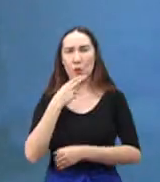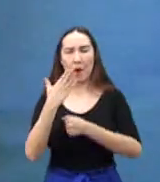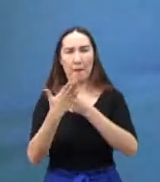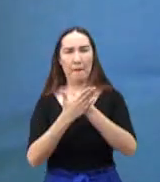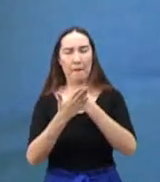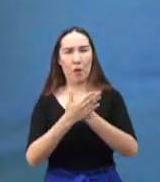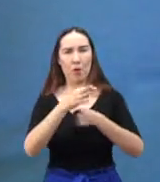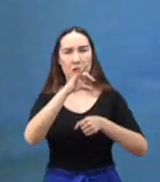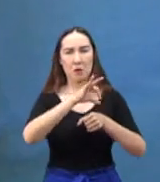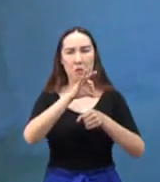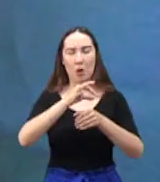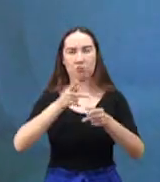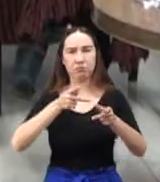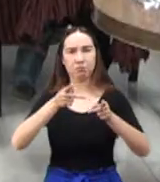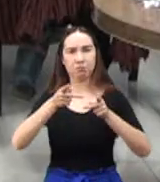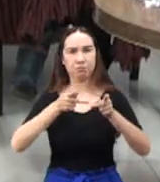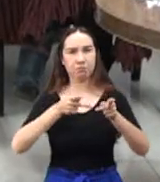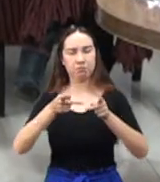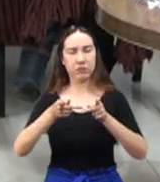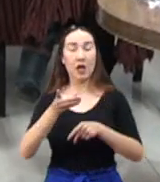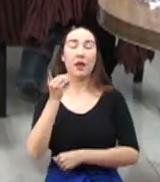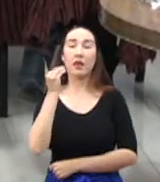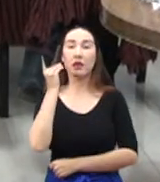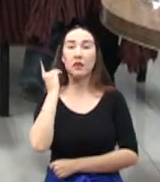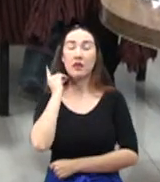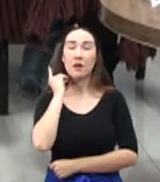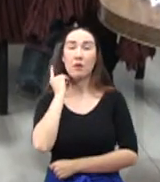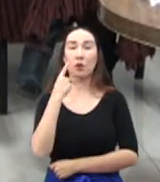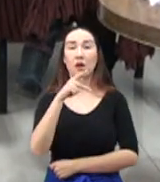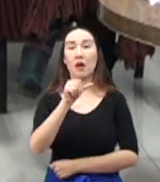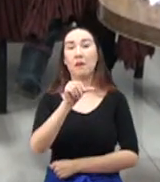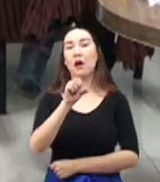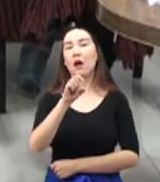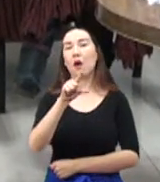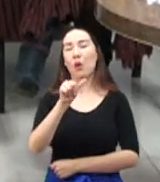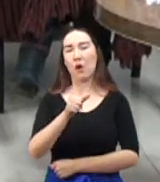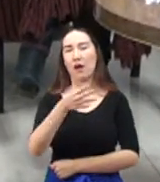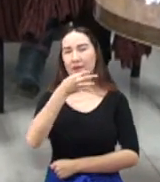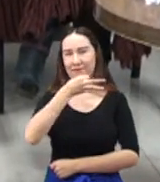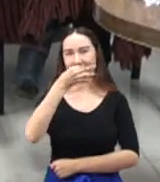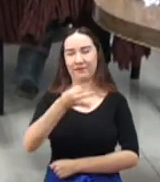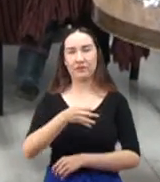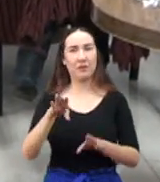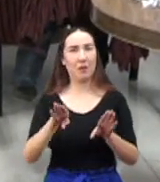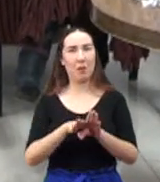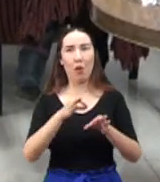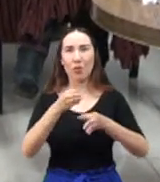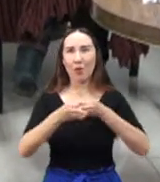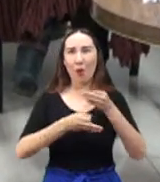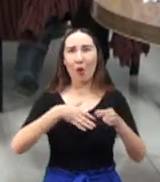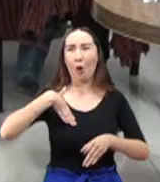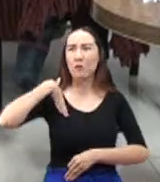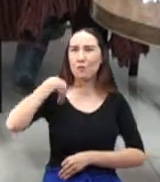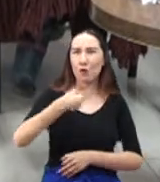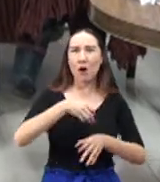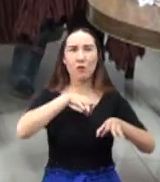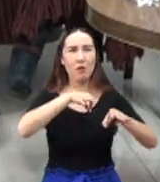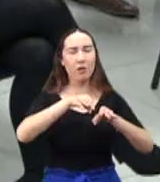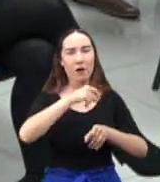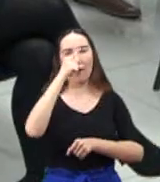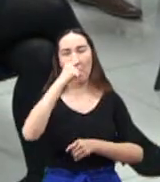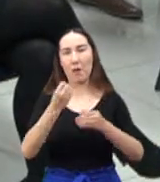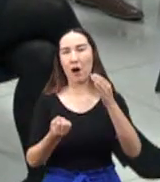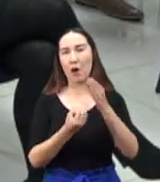próximos procesos electorales. La diputada Paola Arriola Nieto dijo que hizo por lo posible por realizar una moderna ley